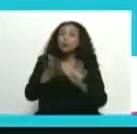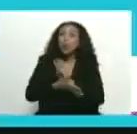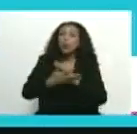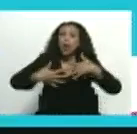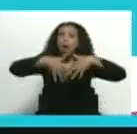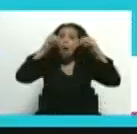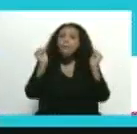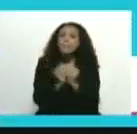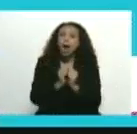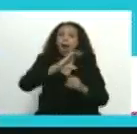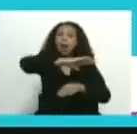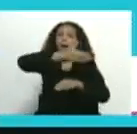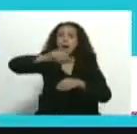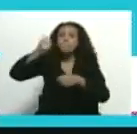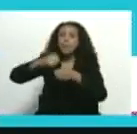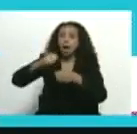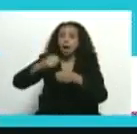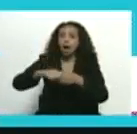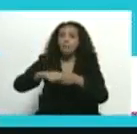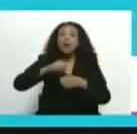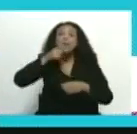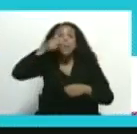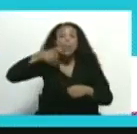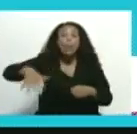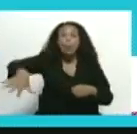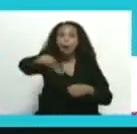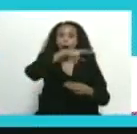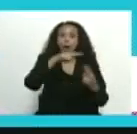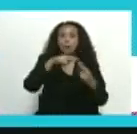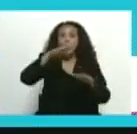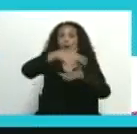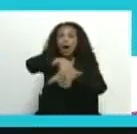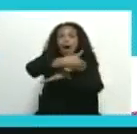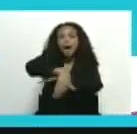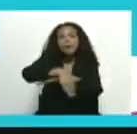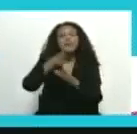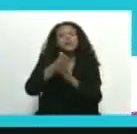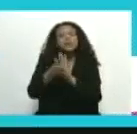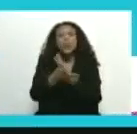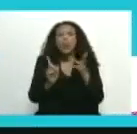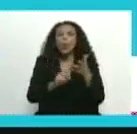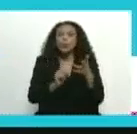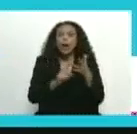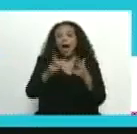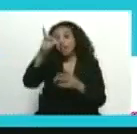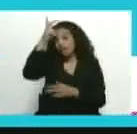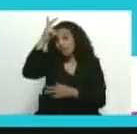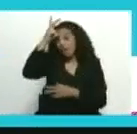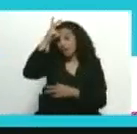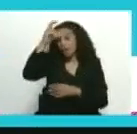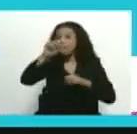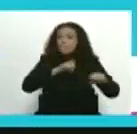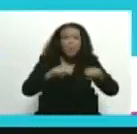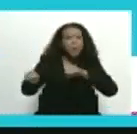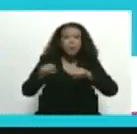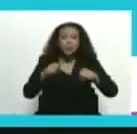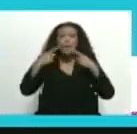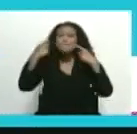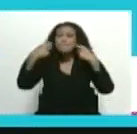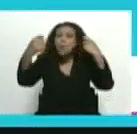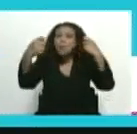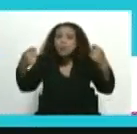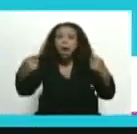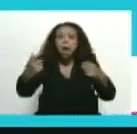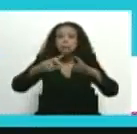Batalla Naval del Lago. Nuestro pueblo continúa en la calle, y esta vez nos dirigimos hasta Falcón, donde las movilizaciones populares han